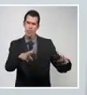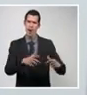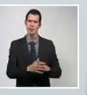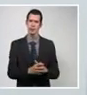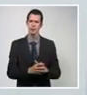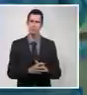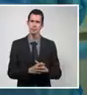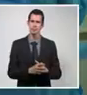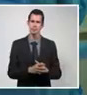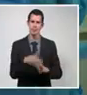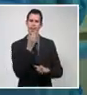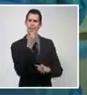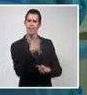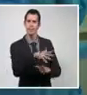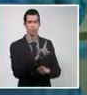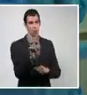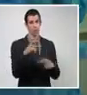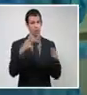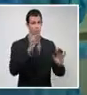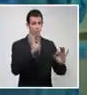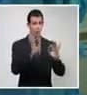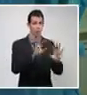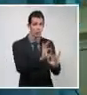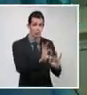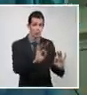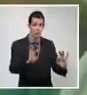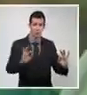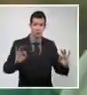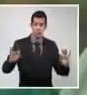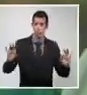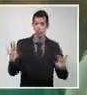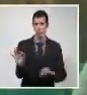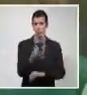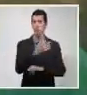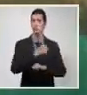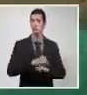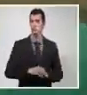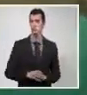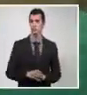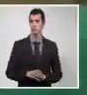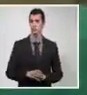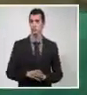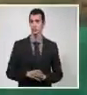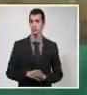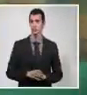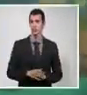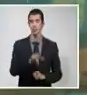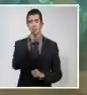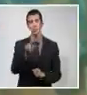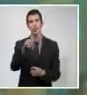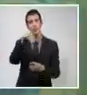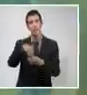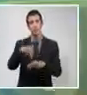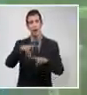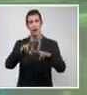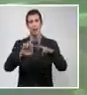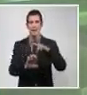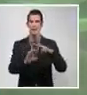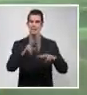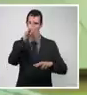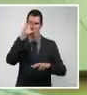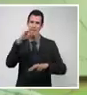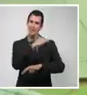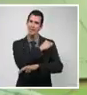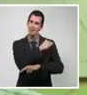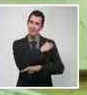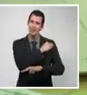protocolos establecidos. Como en todo el país, el personal de la salud aquí lleva meses agotadores de trabajo, enfrentando la